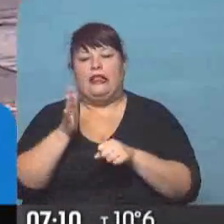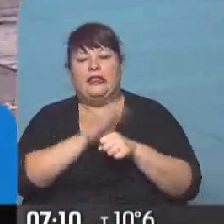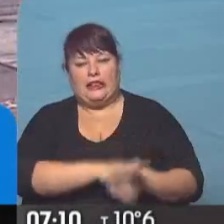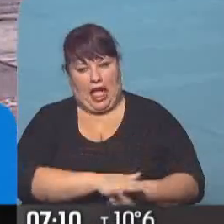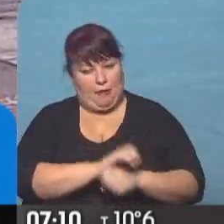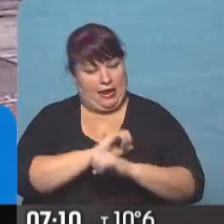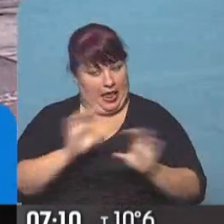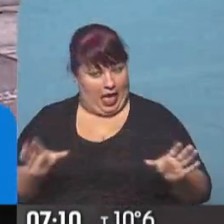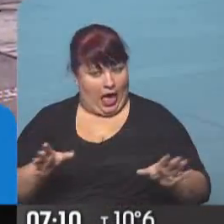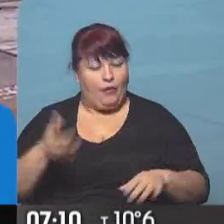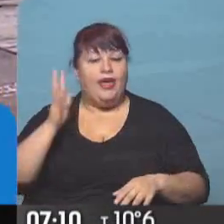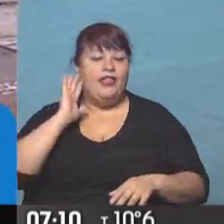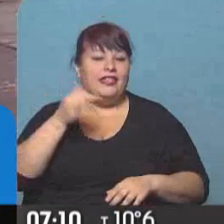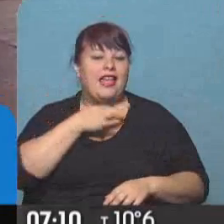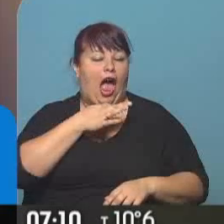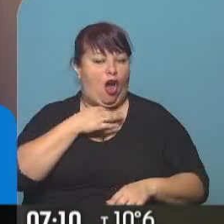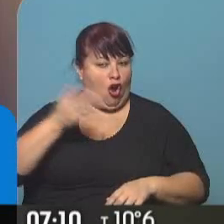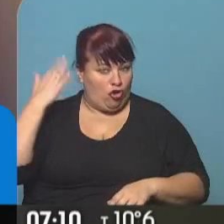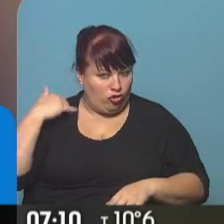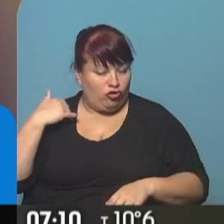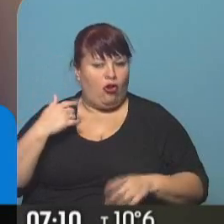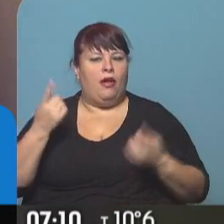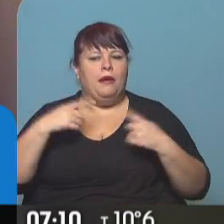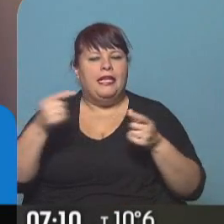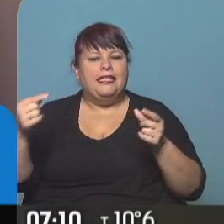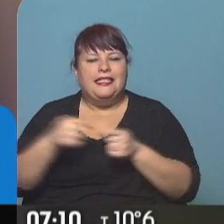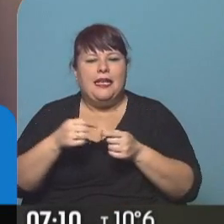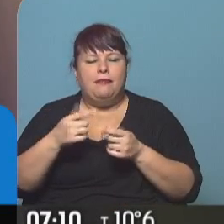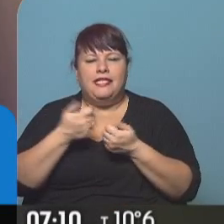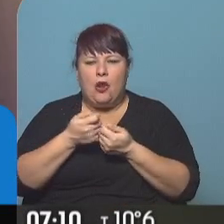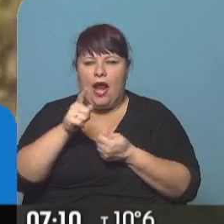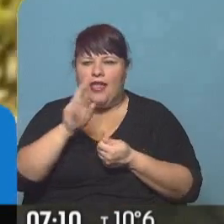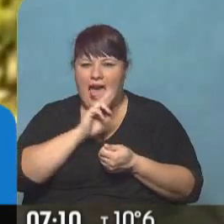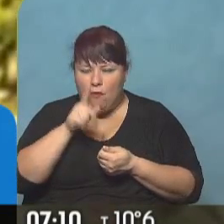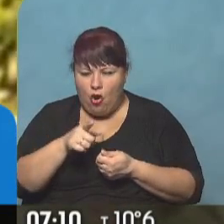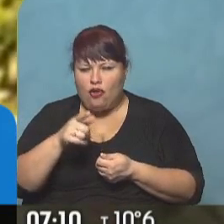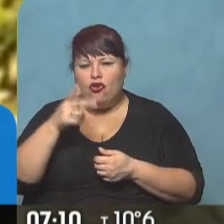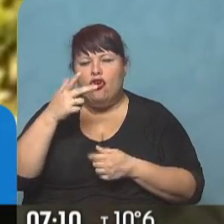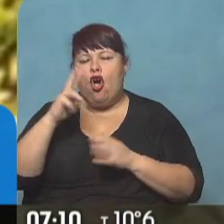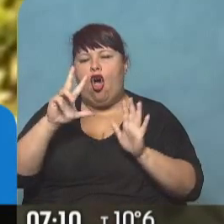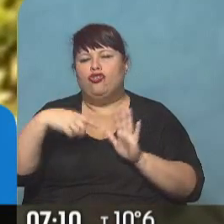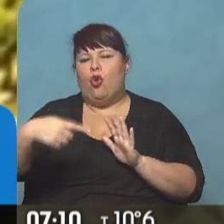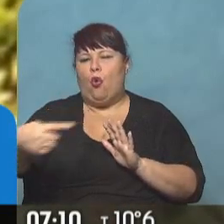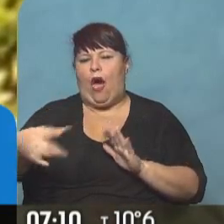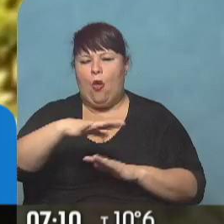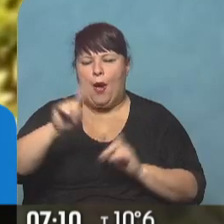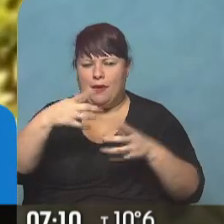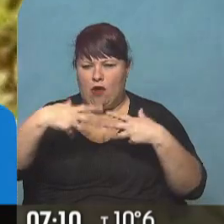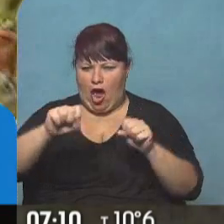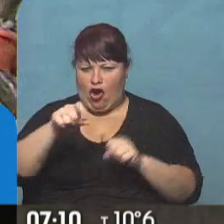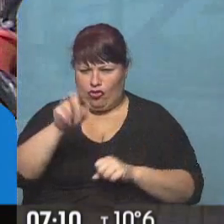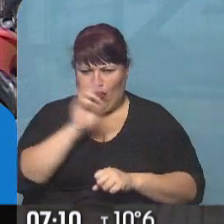encubrimiento agravado desde el 16 de agosto pasado, cuando se activó un chip en el celular de Anay a unos 800 metros del predio donde